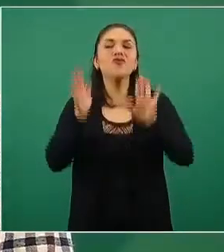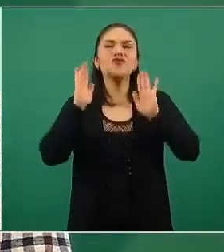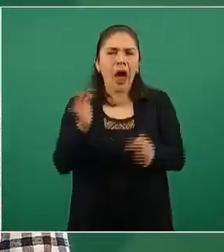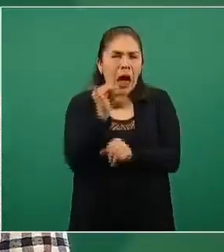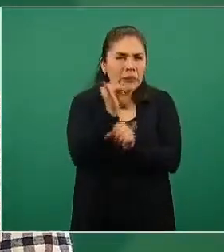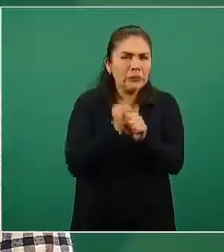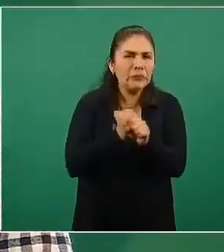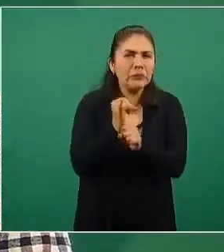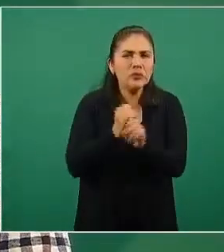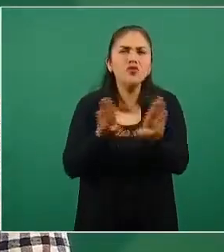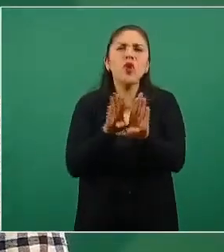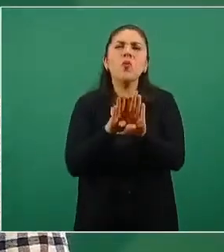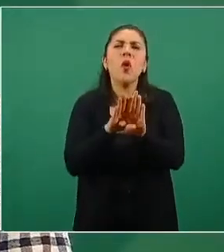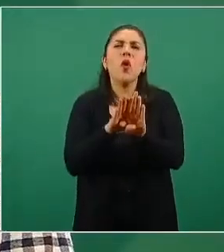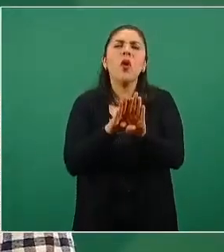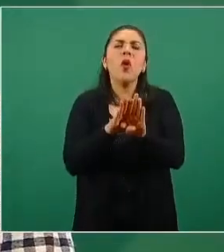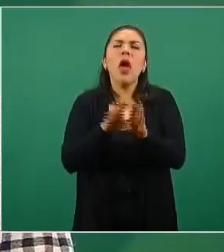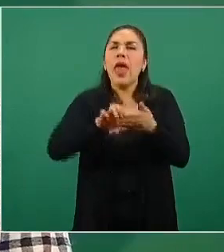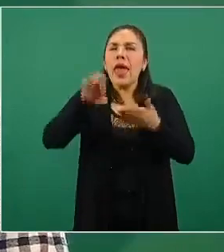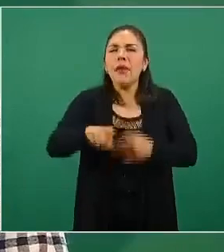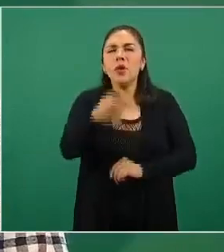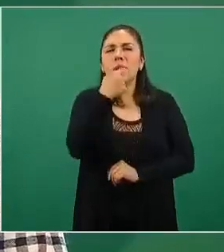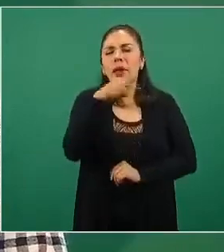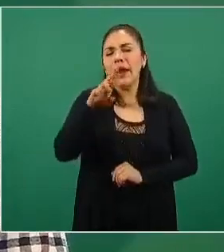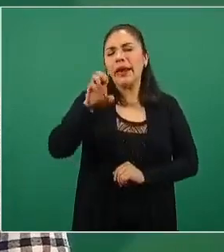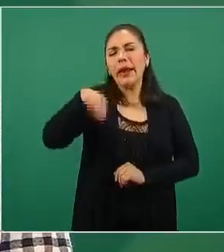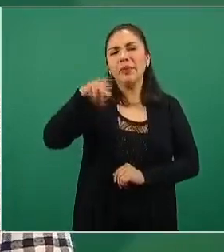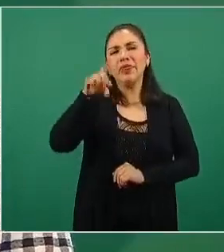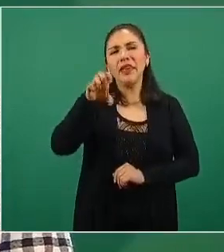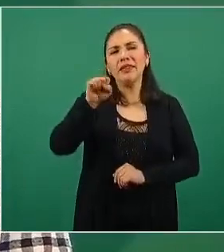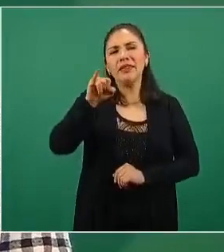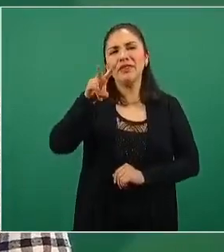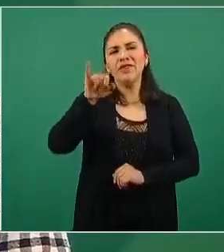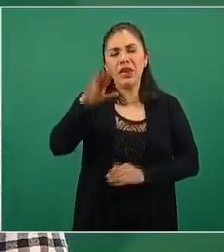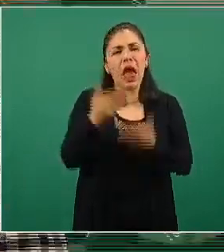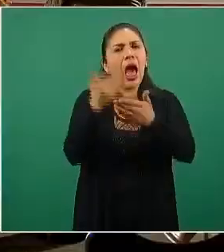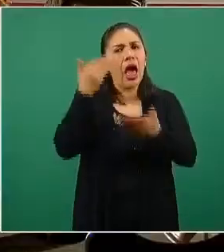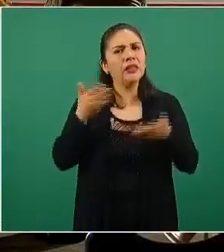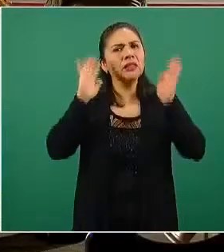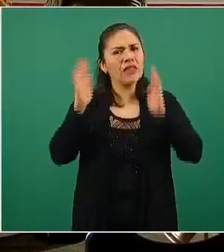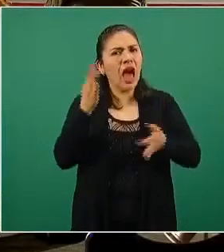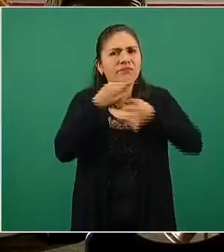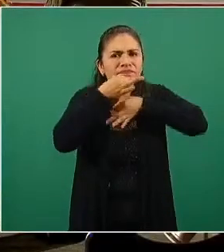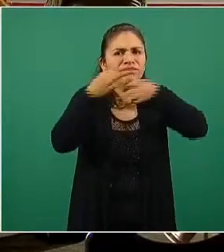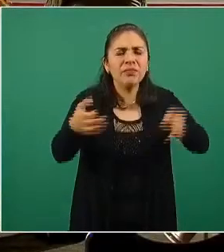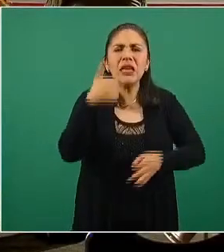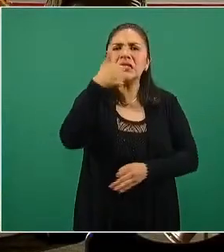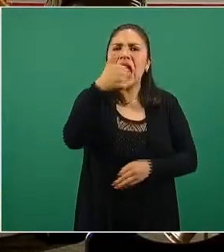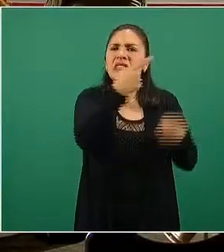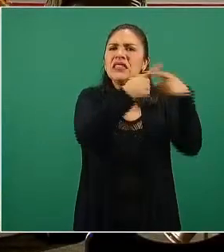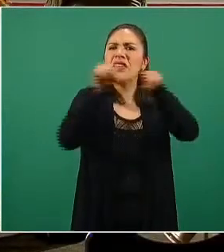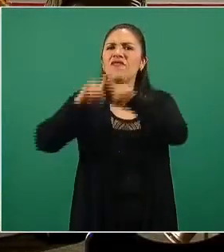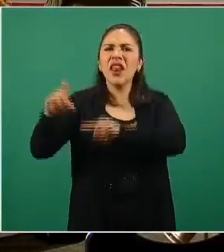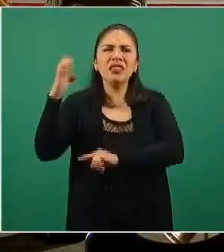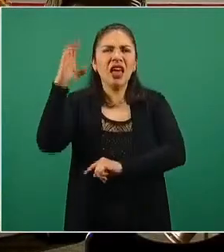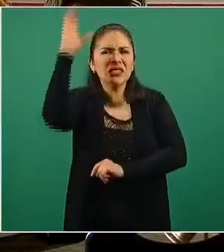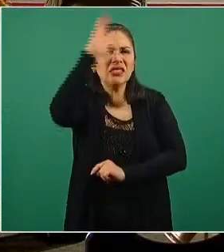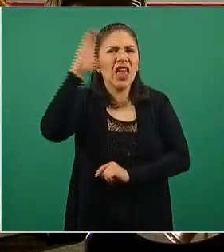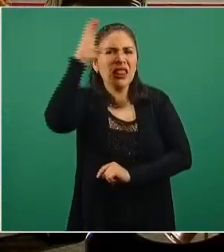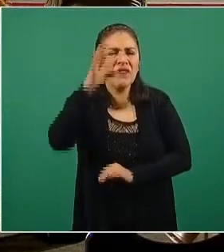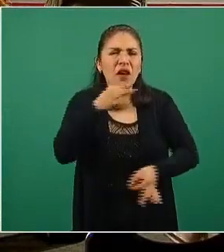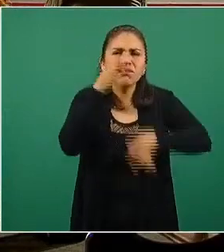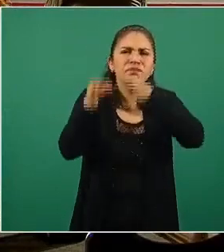investigan en forma aislada, por ejemplo, remdesivir, ya se habían publicado 6 artículos científicos derivados de igual número de